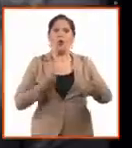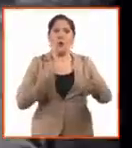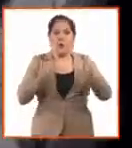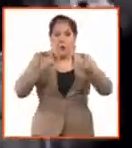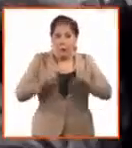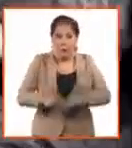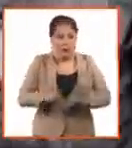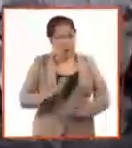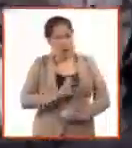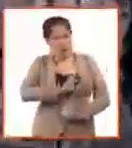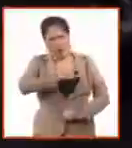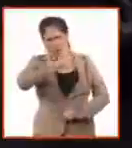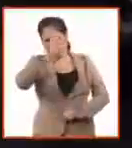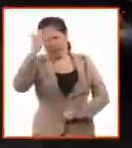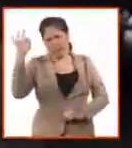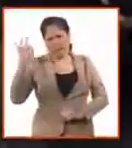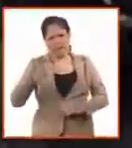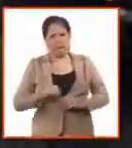más